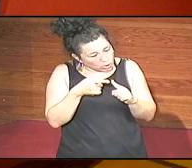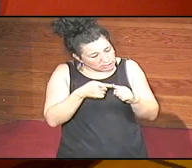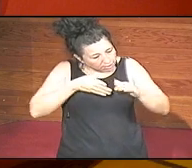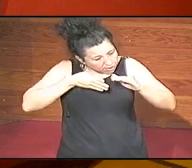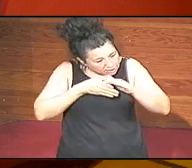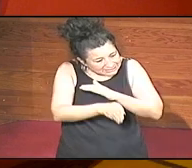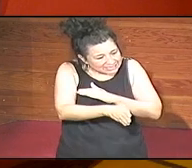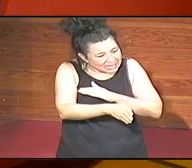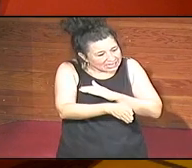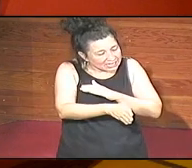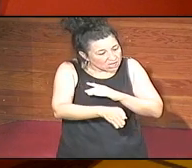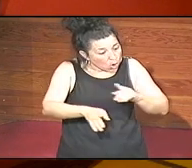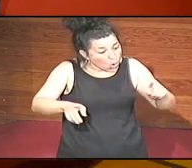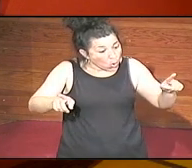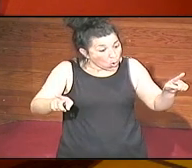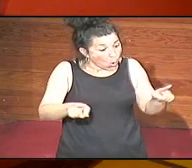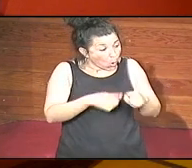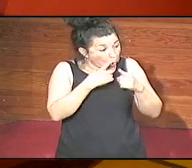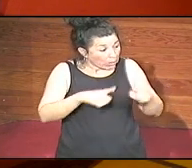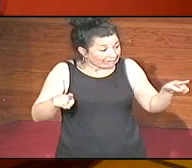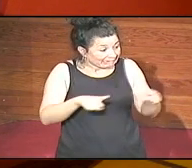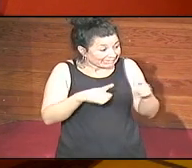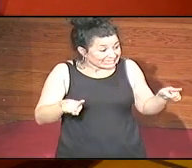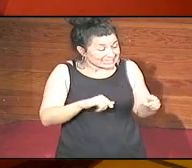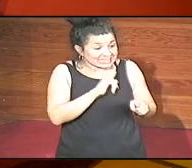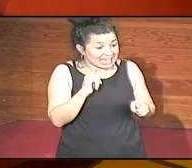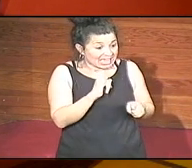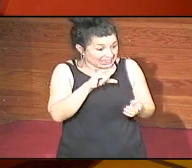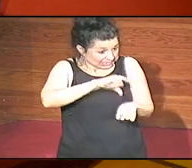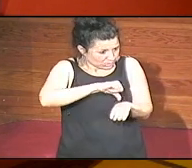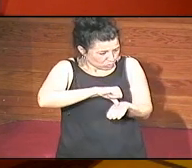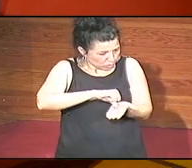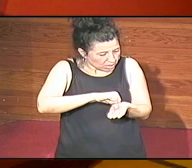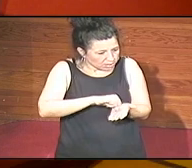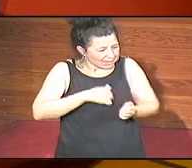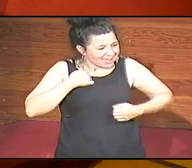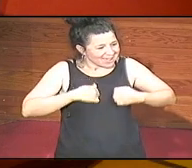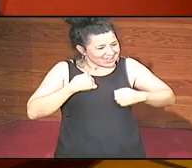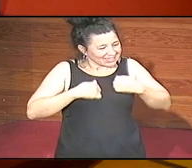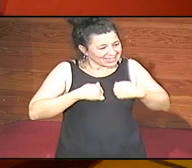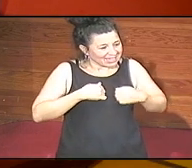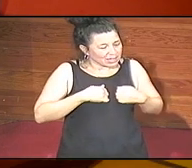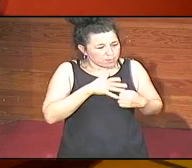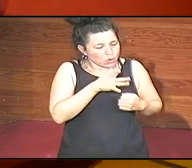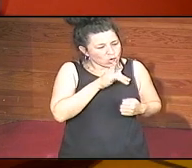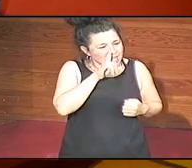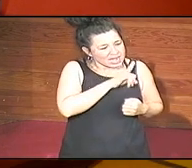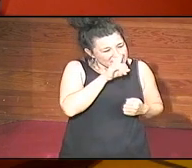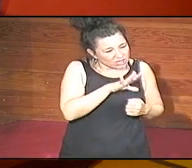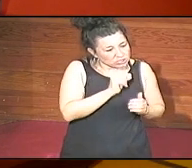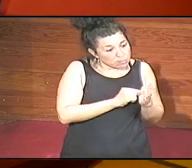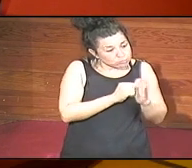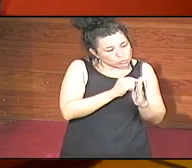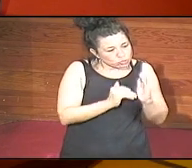johannesburgo y había una queja porque los negros tenían más puntos por el hecho de ser negros había una discriminación positiva